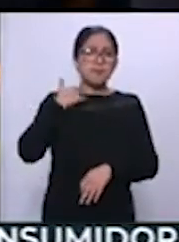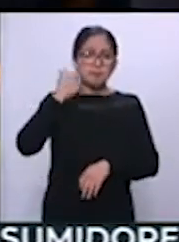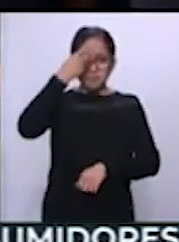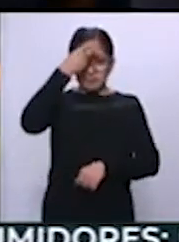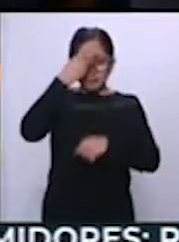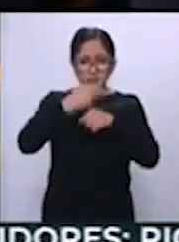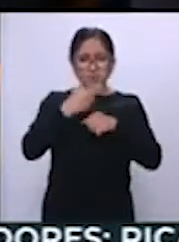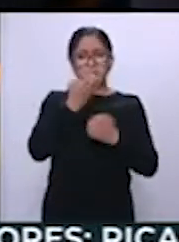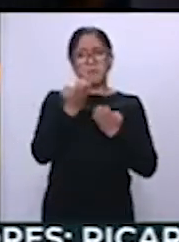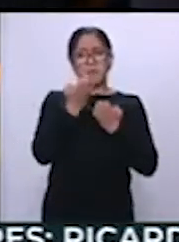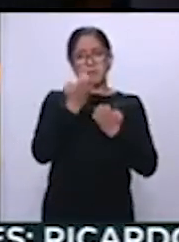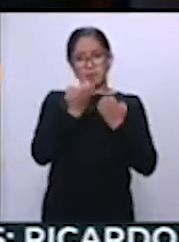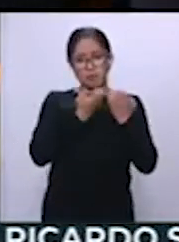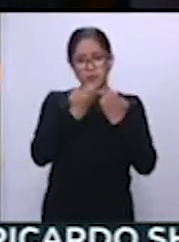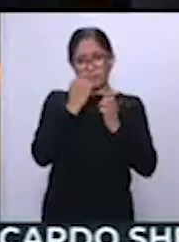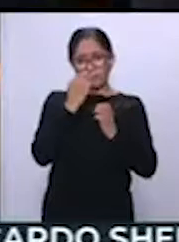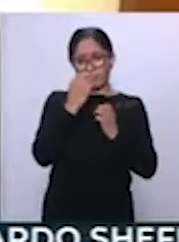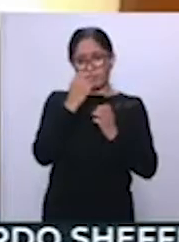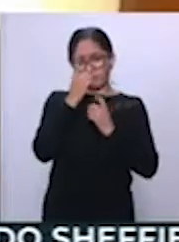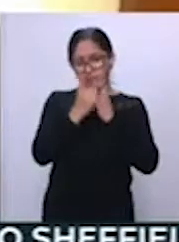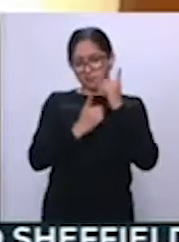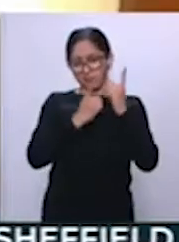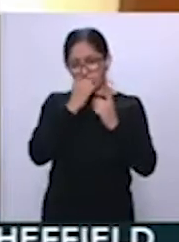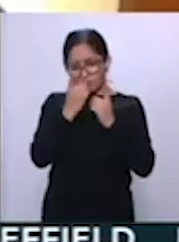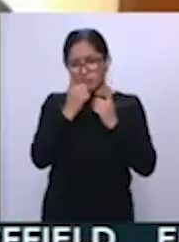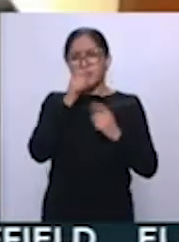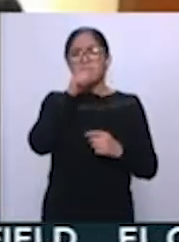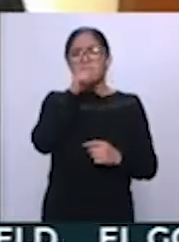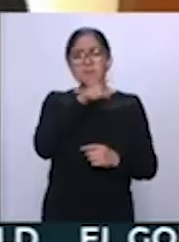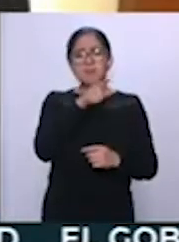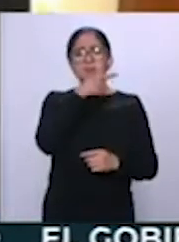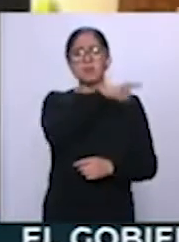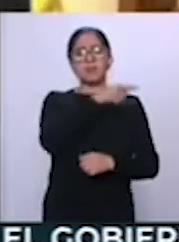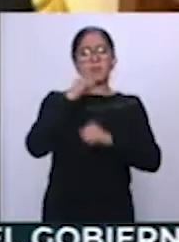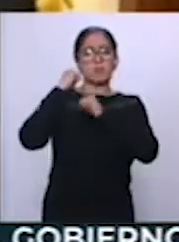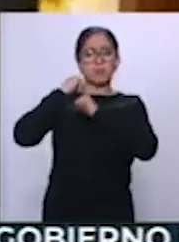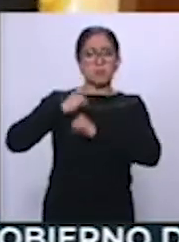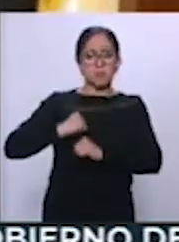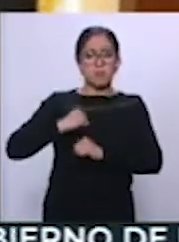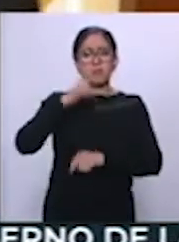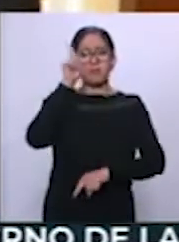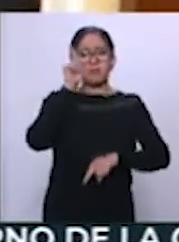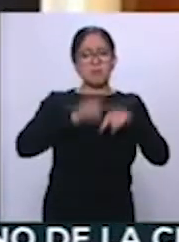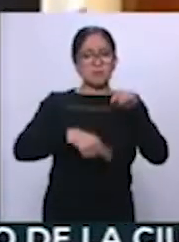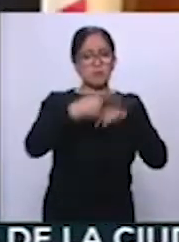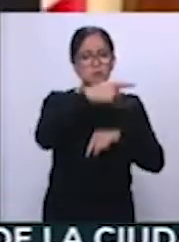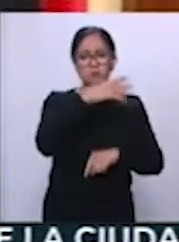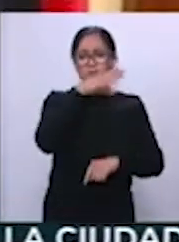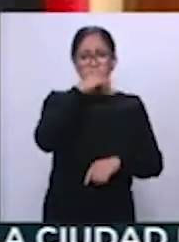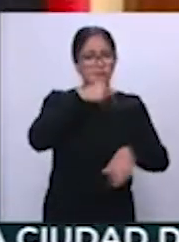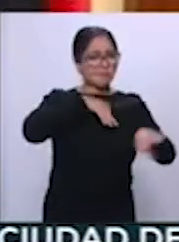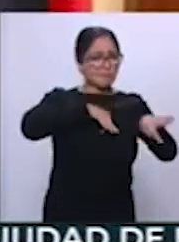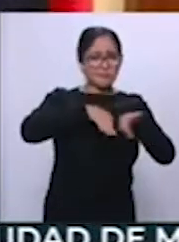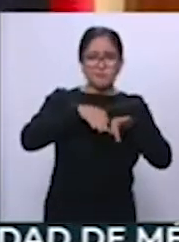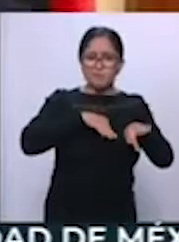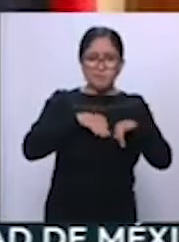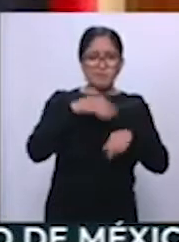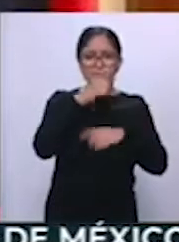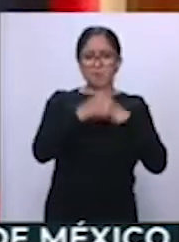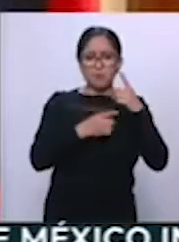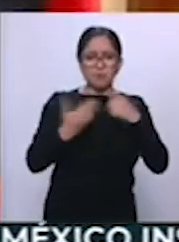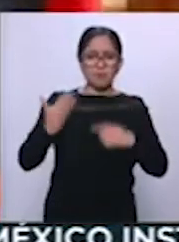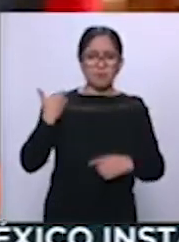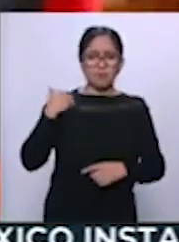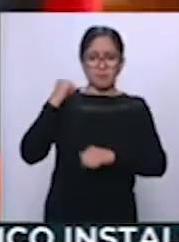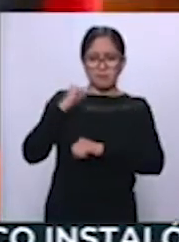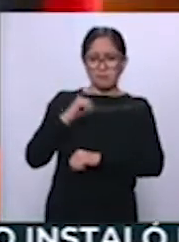en la administración de Peña Nieto. Y bueno, otras cosas. También de acuerdo con la dependencia, la inhabilitación de Castillo se debe a que omitió